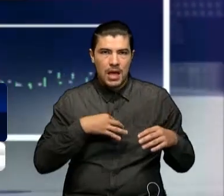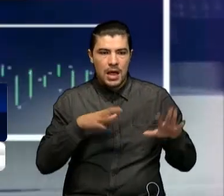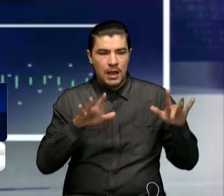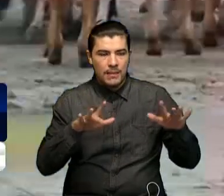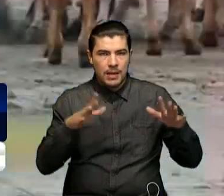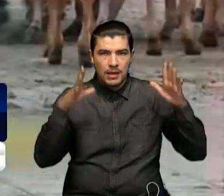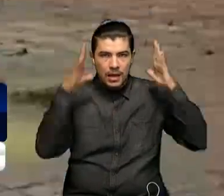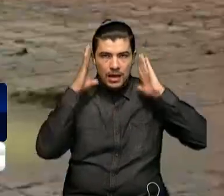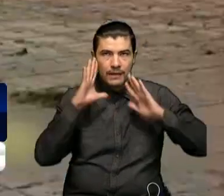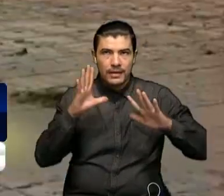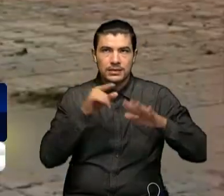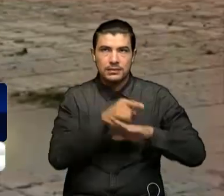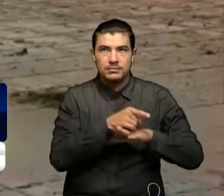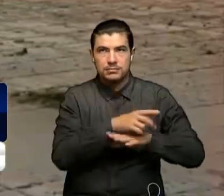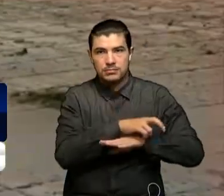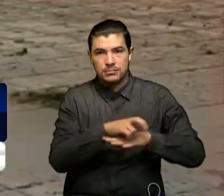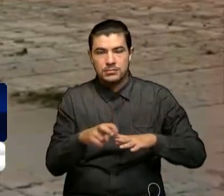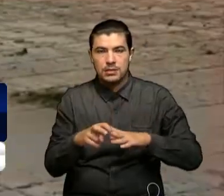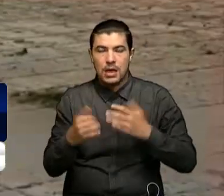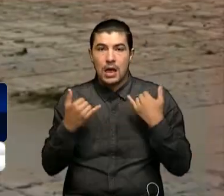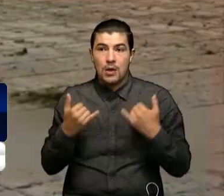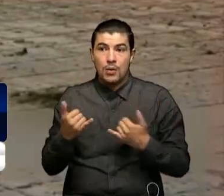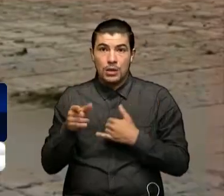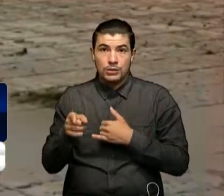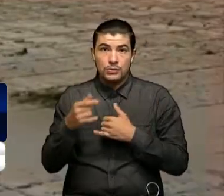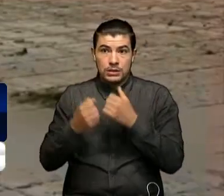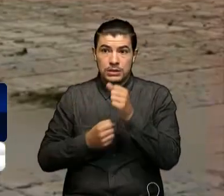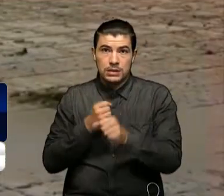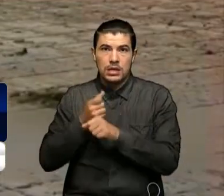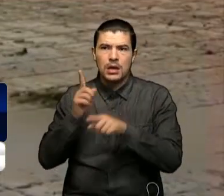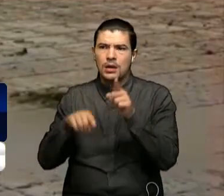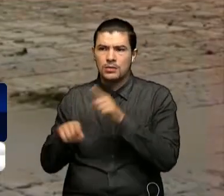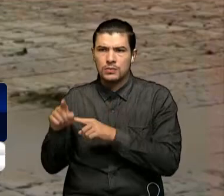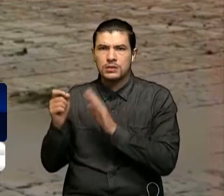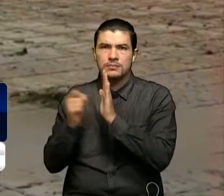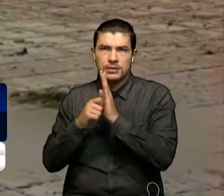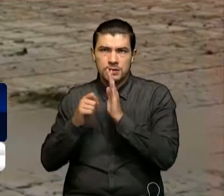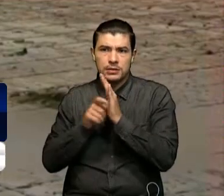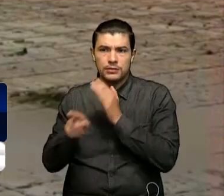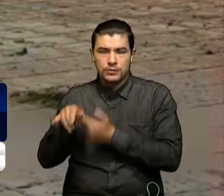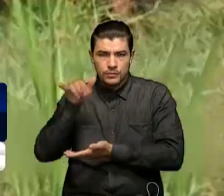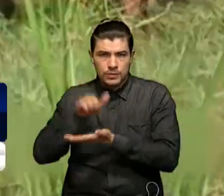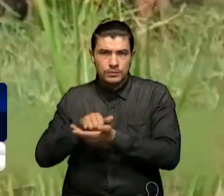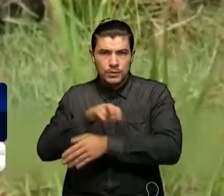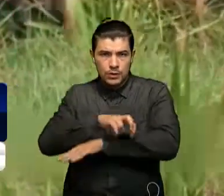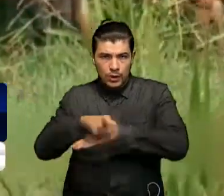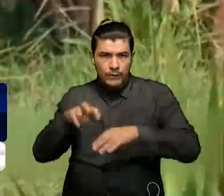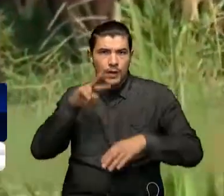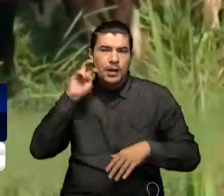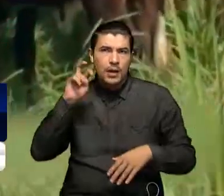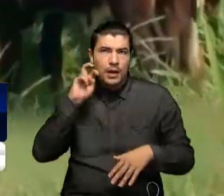y la cabeza. En lo que ha corrido de año, se han presentado en varias oportunidades esta modalidad de robo,